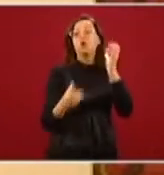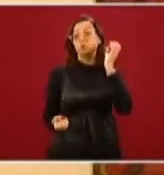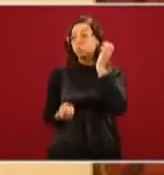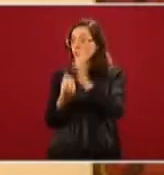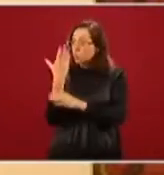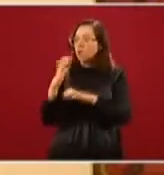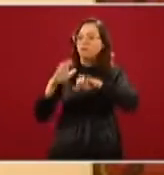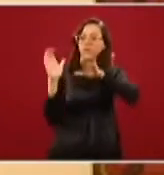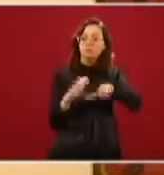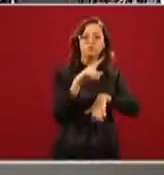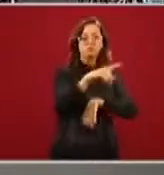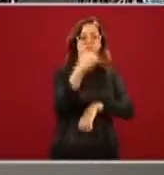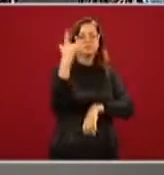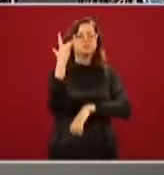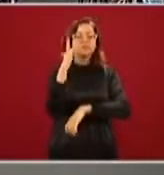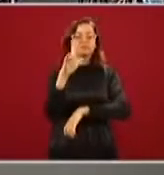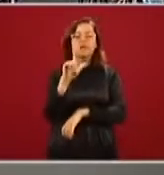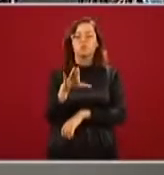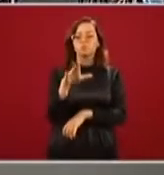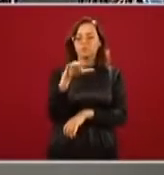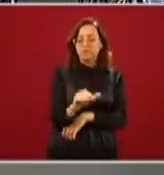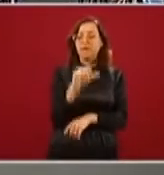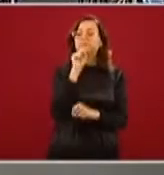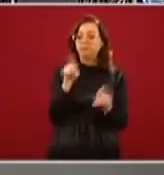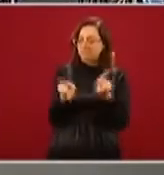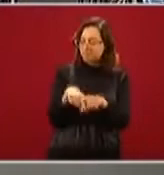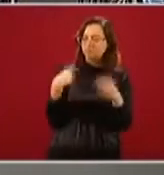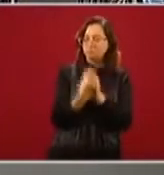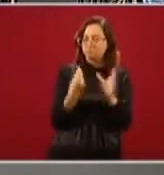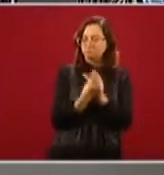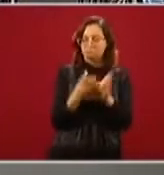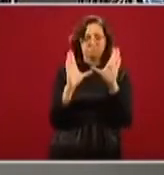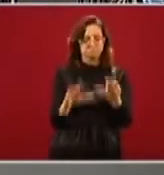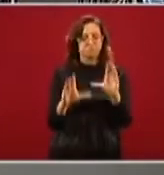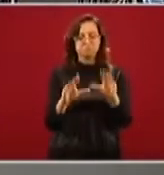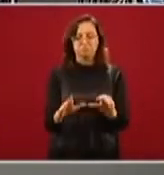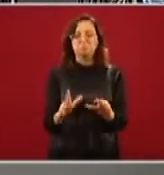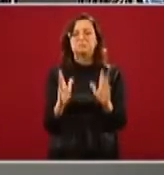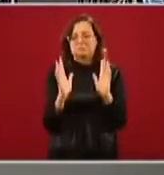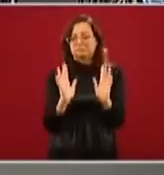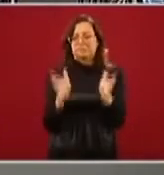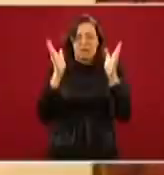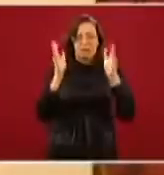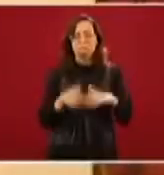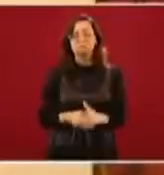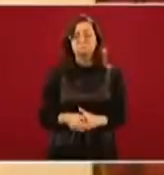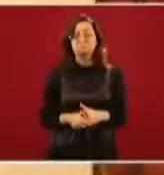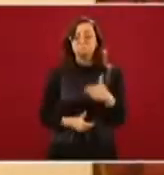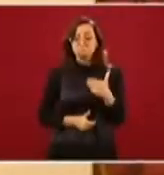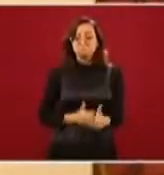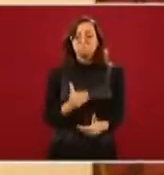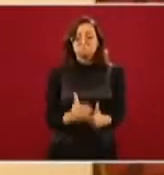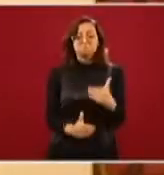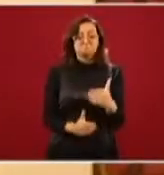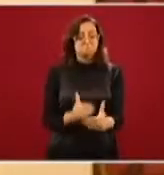también ya Santa Lucía. Ya han sido capacitados una buena cantidad de estos muchachos y, en fin, hay un proceso pues